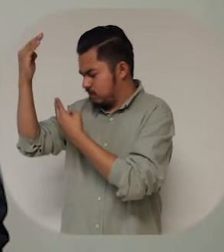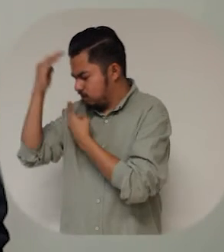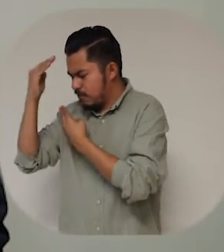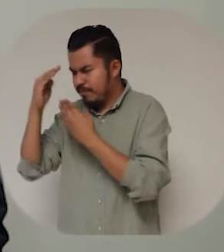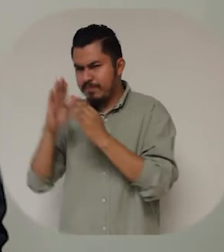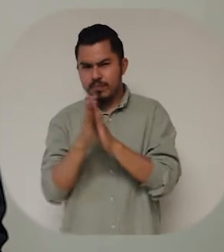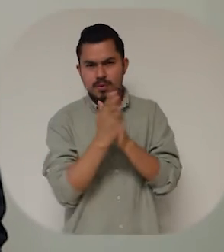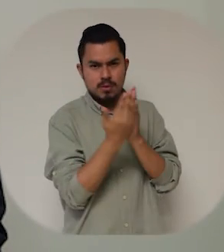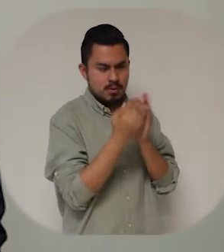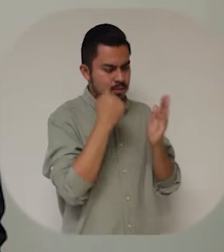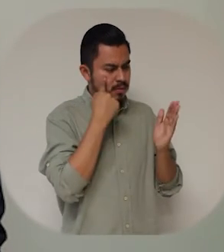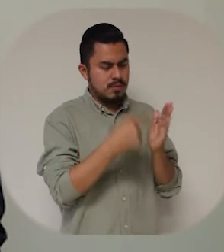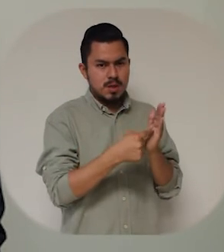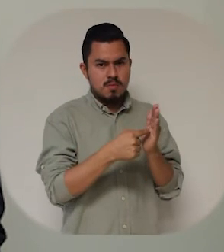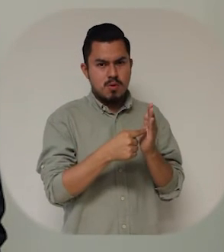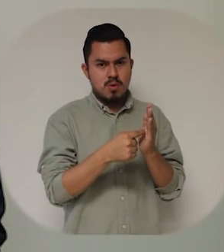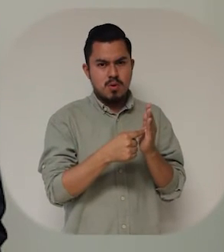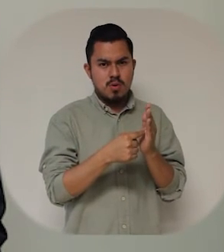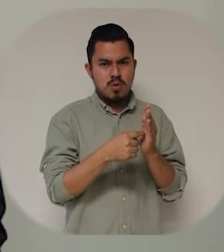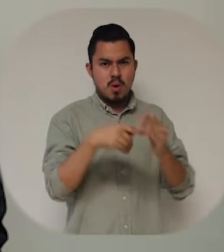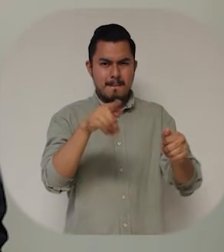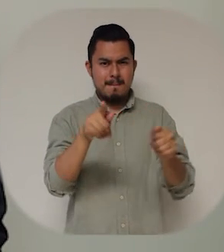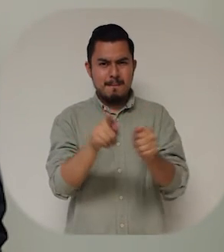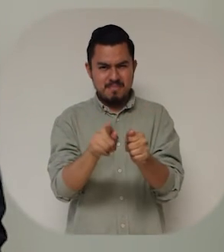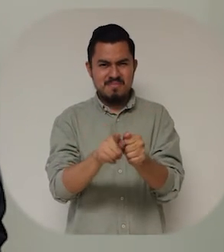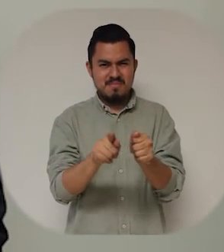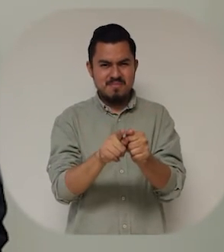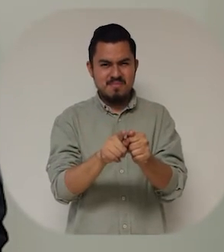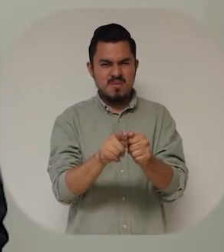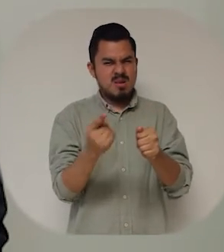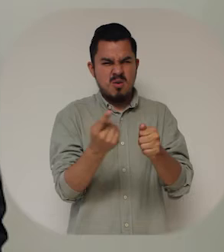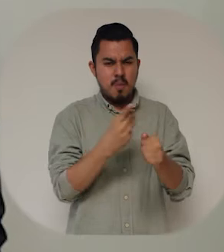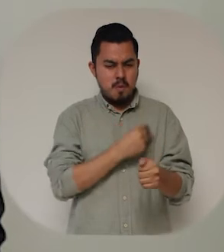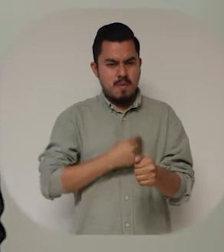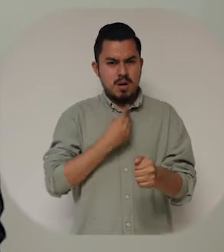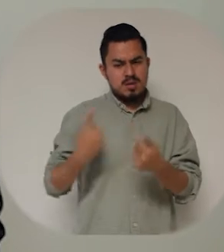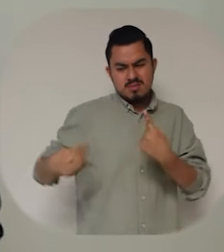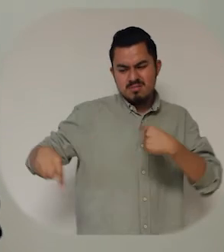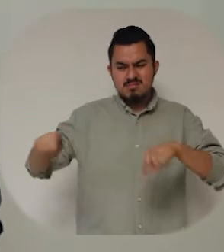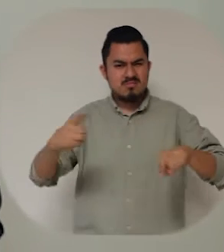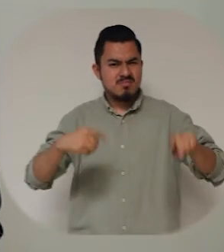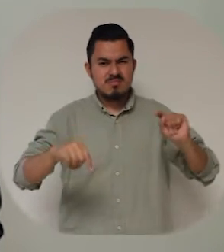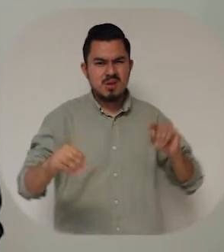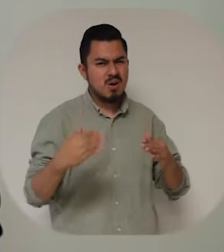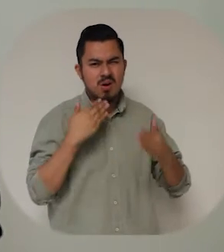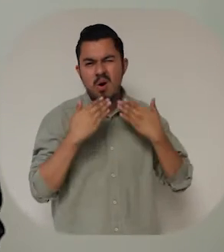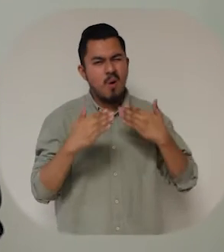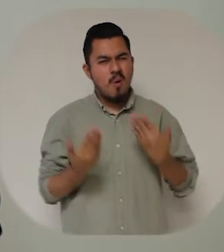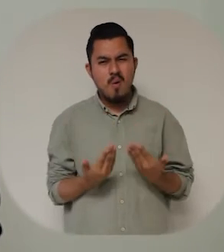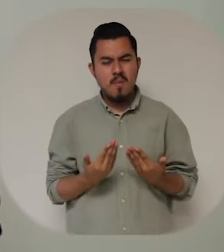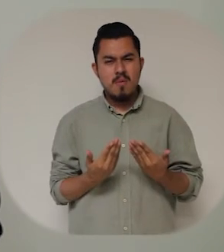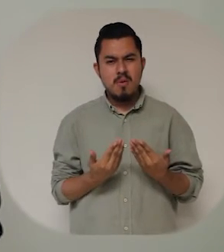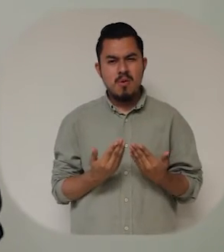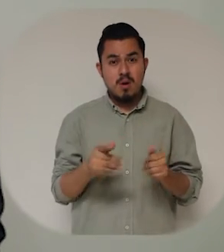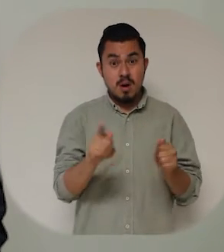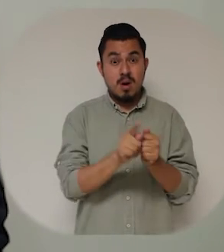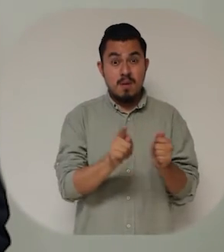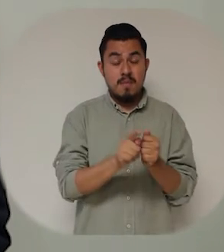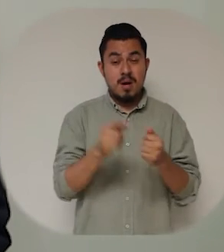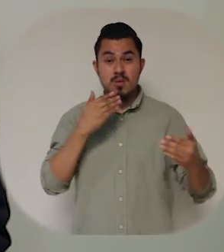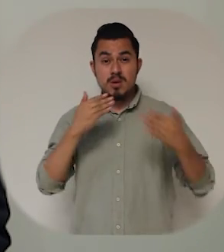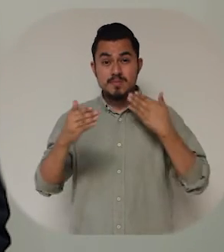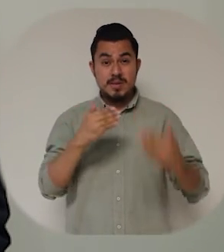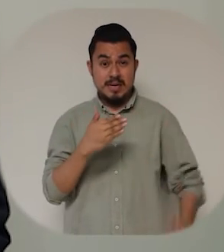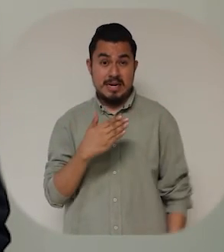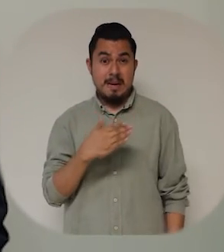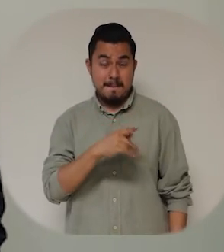Pablo y cómo explica el ministerio. Él explica que su ministerio es que todas las gentes obedezcan a la